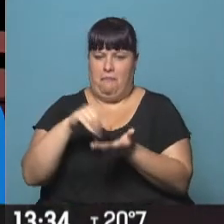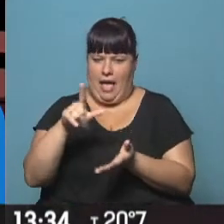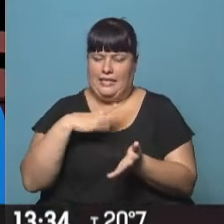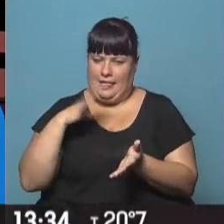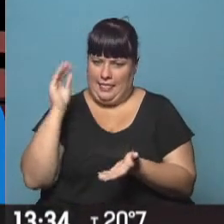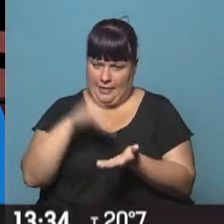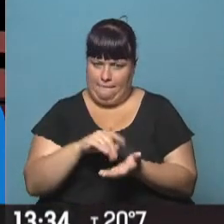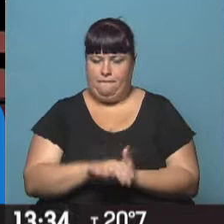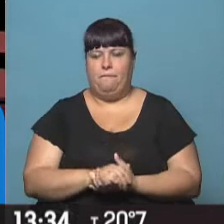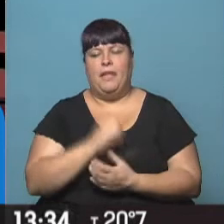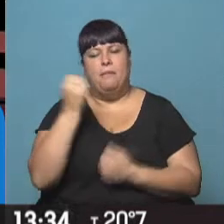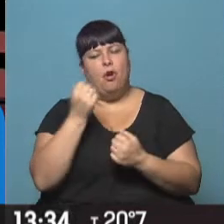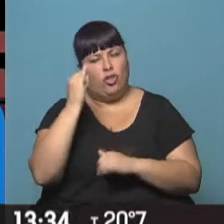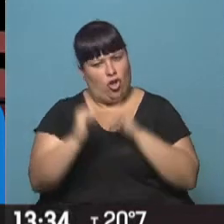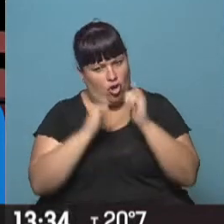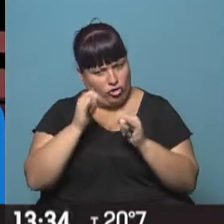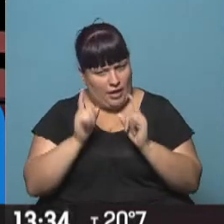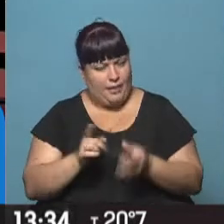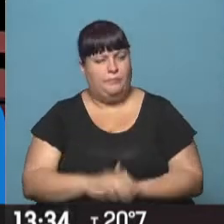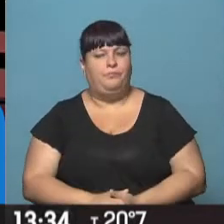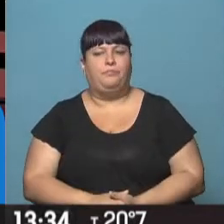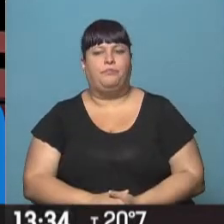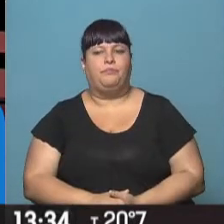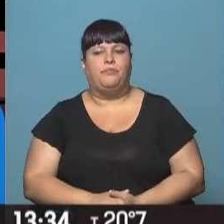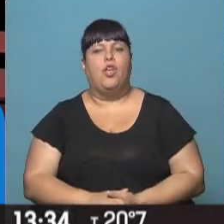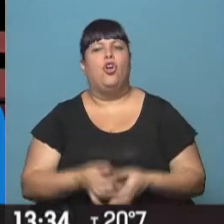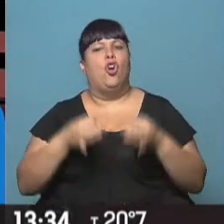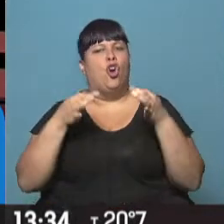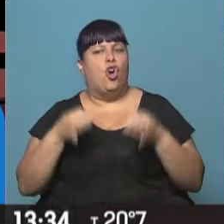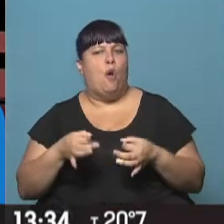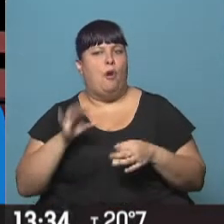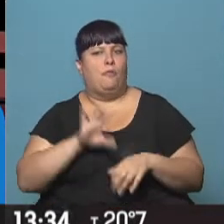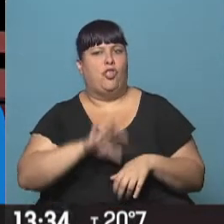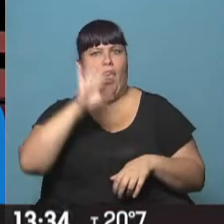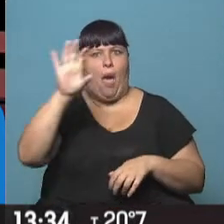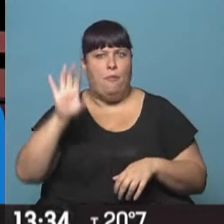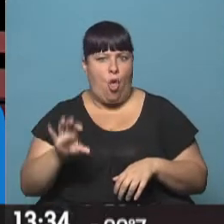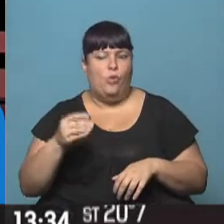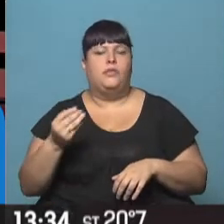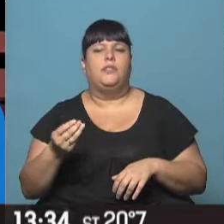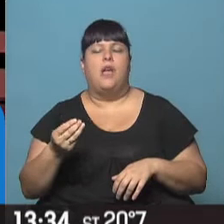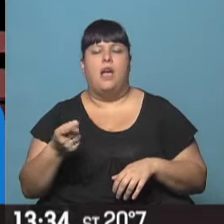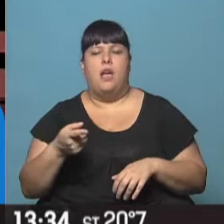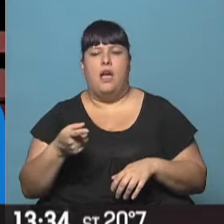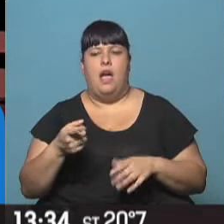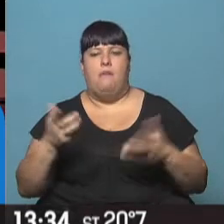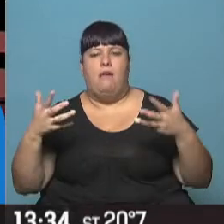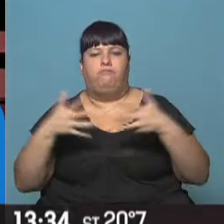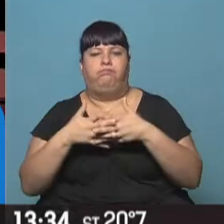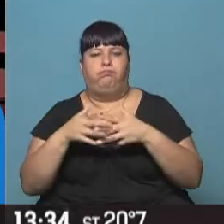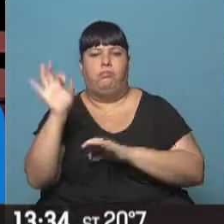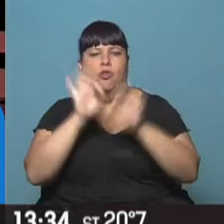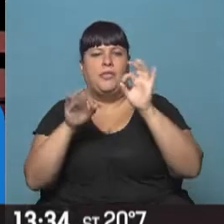Quisiera agregar y destacar también el compromiso que asumen las provincias para unificar las